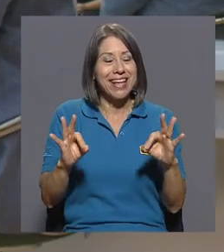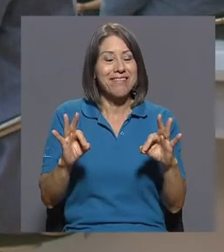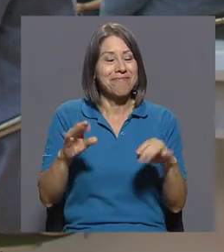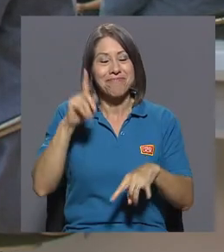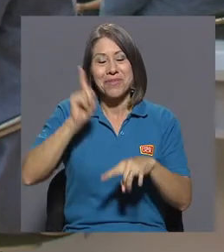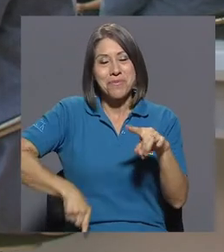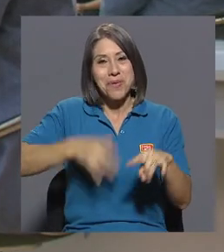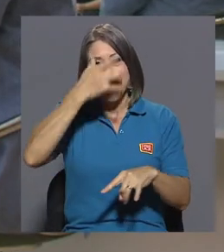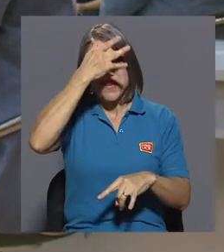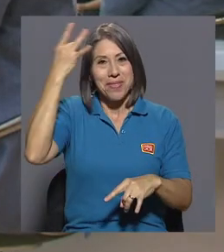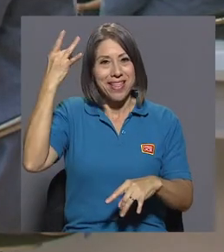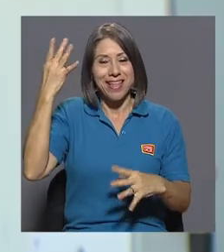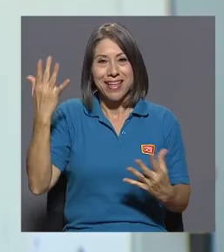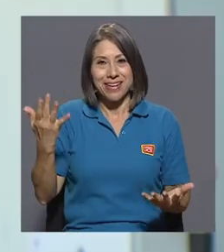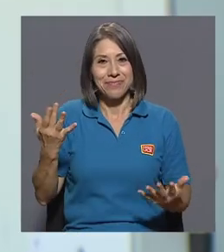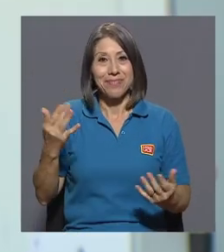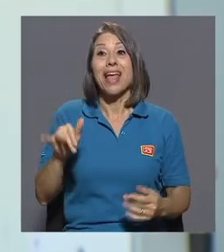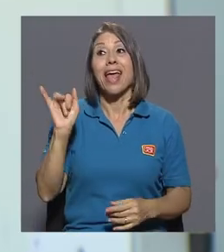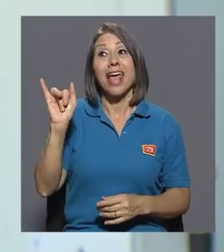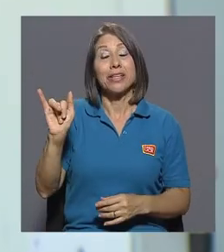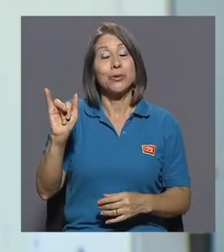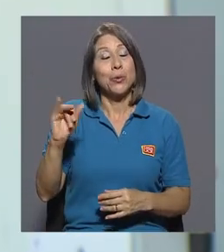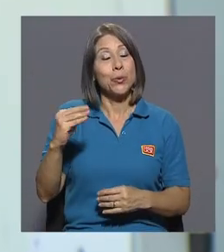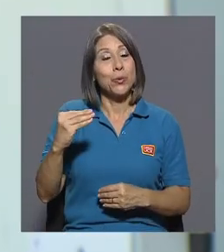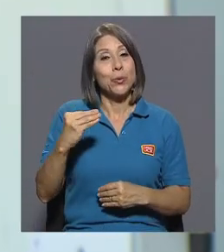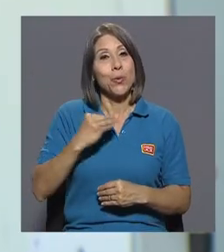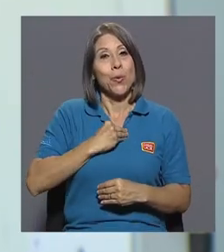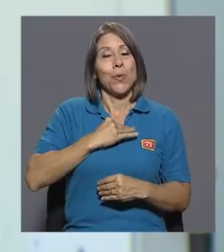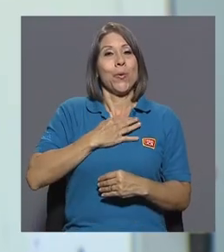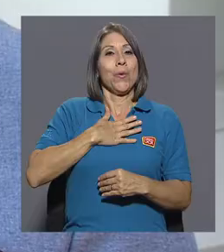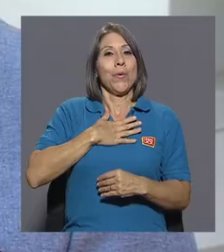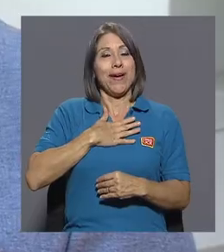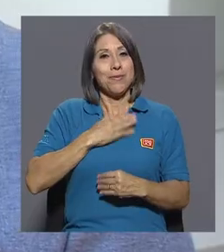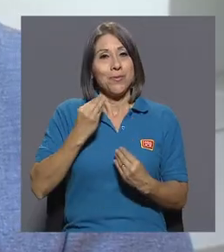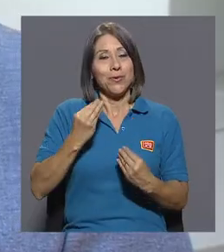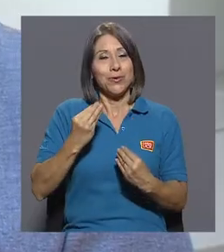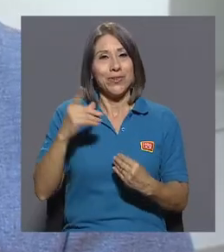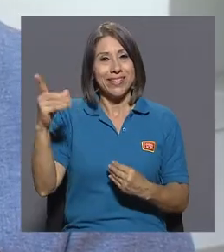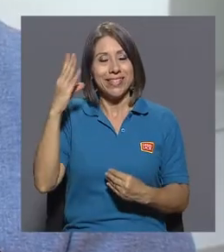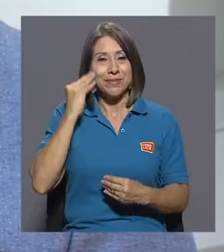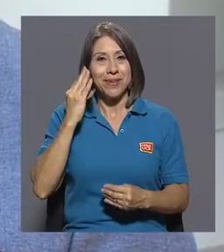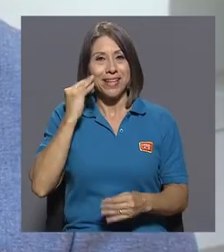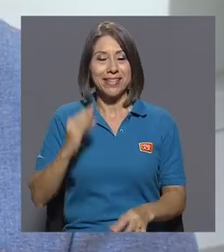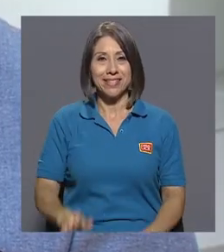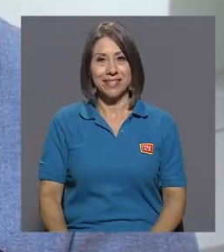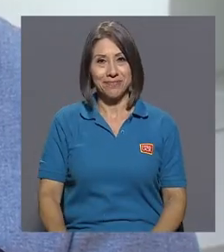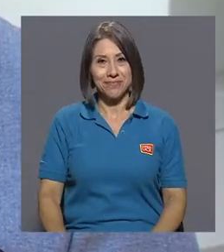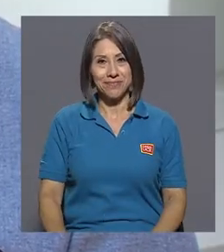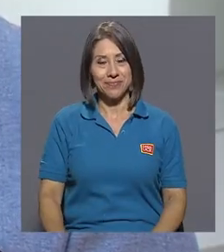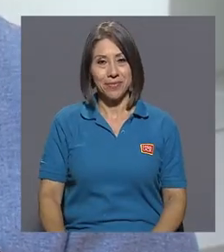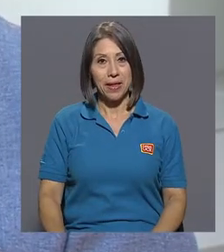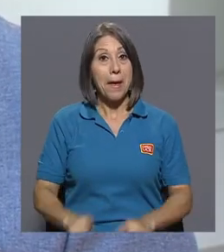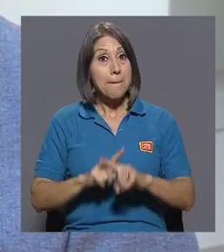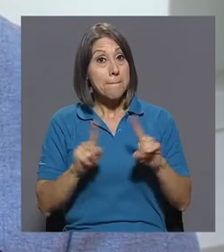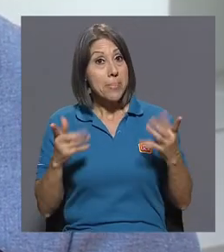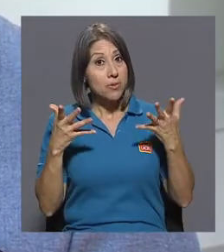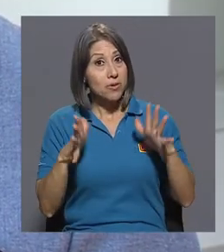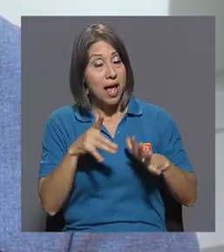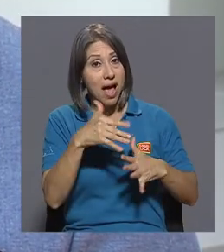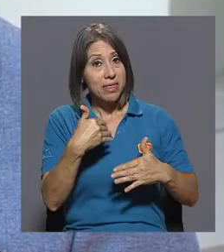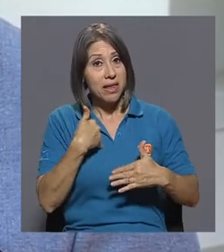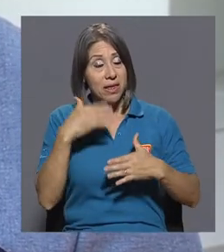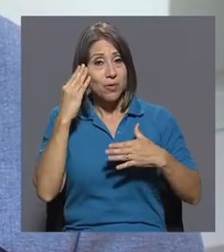obviamente eso me marcó mucho, esa experiencia. Bueno, pero ha tenido experiencias con